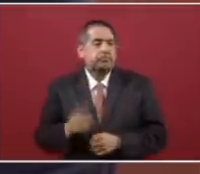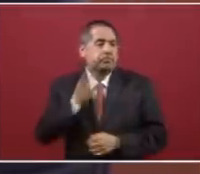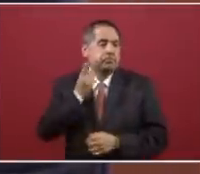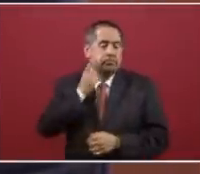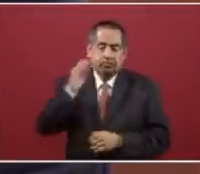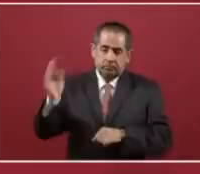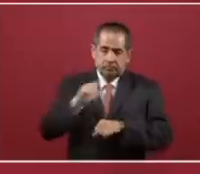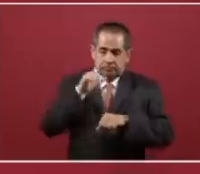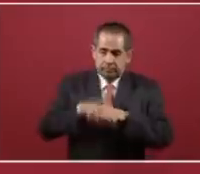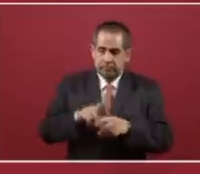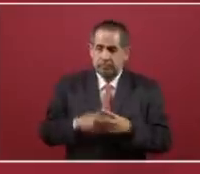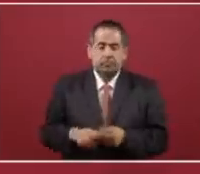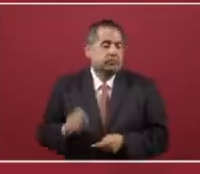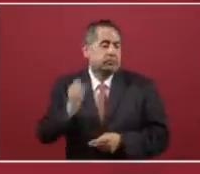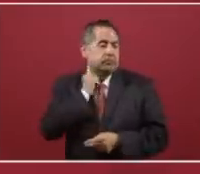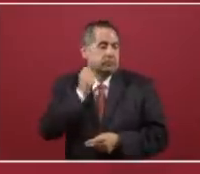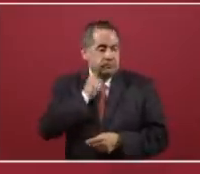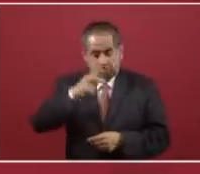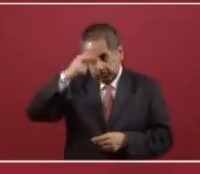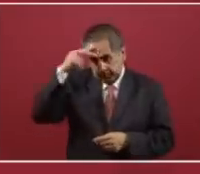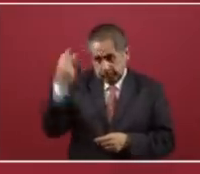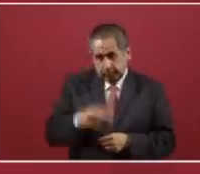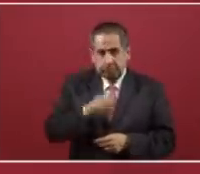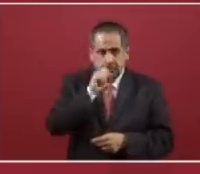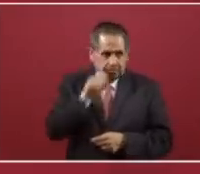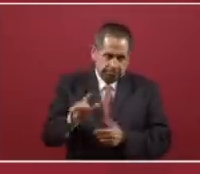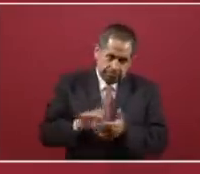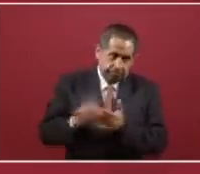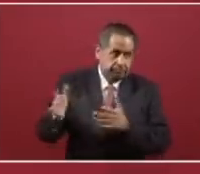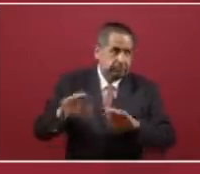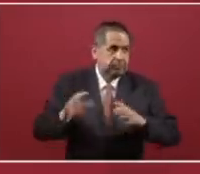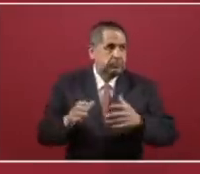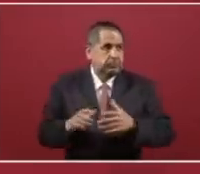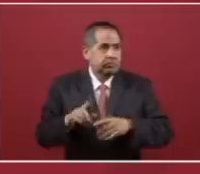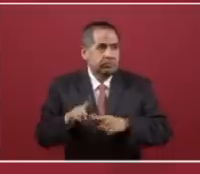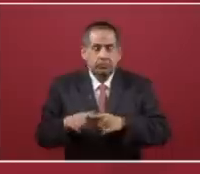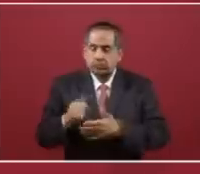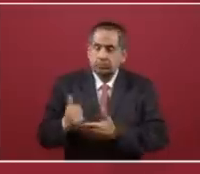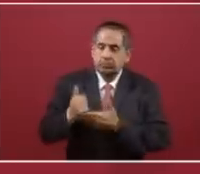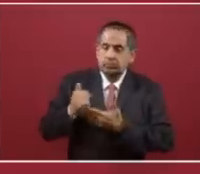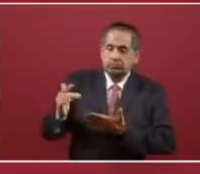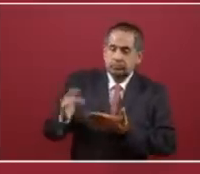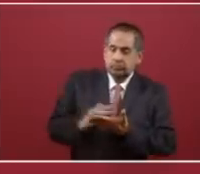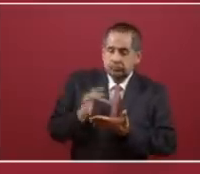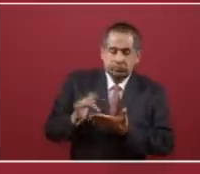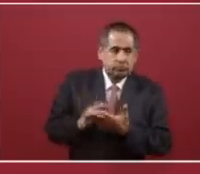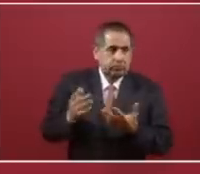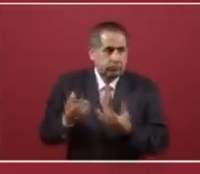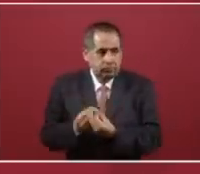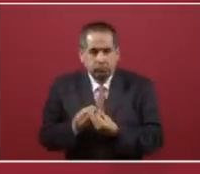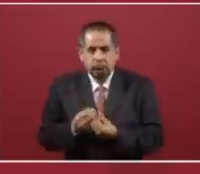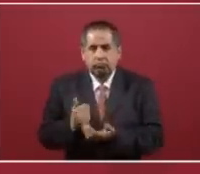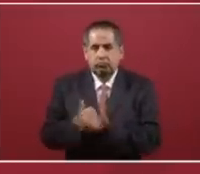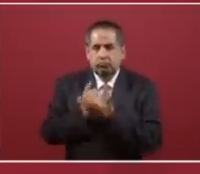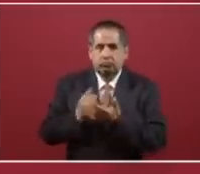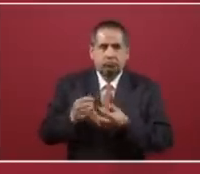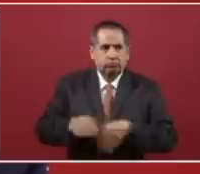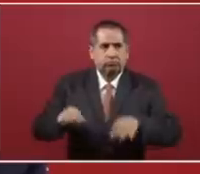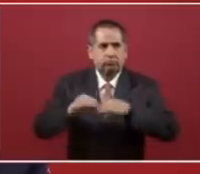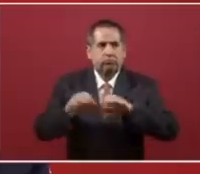a los senadores de la república porque nos están apoyando nos están ayudando